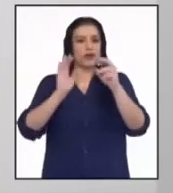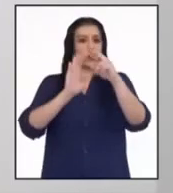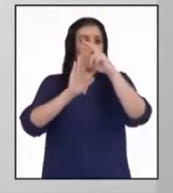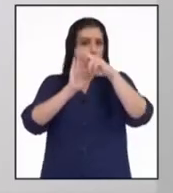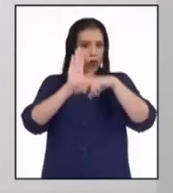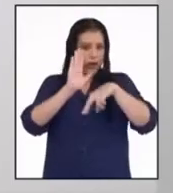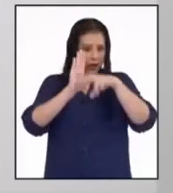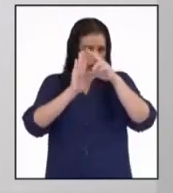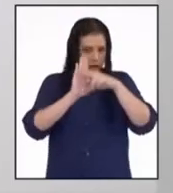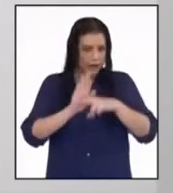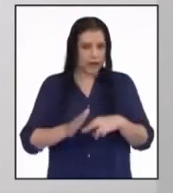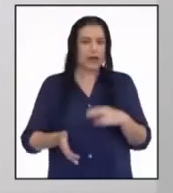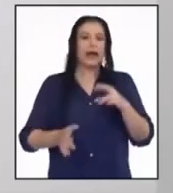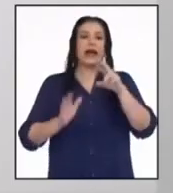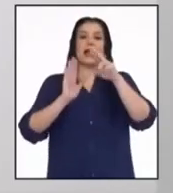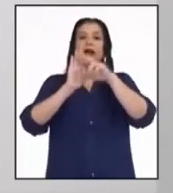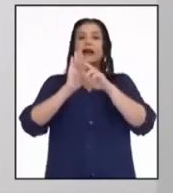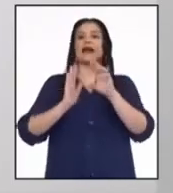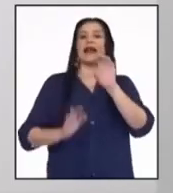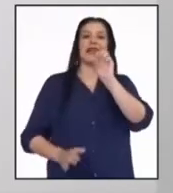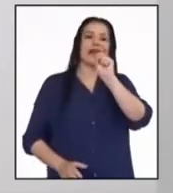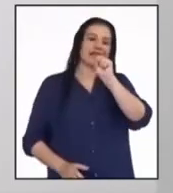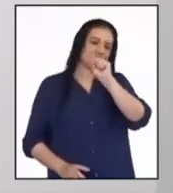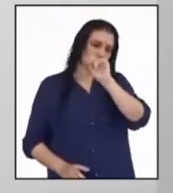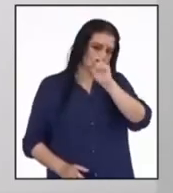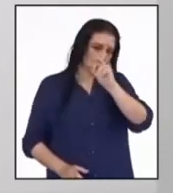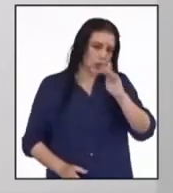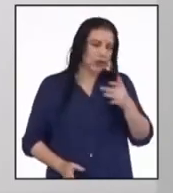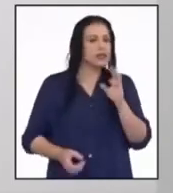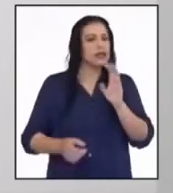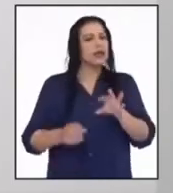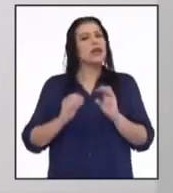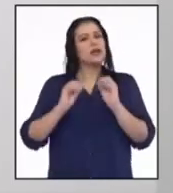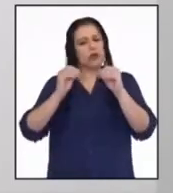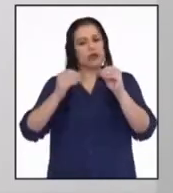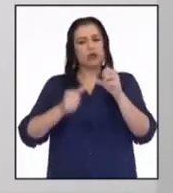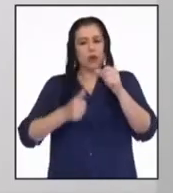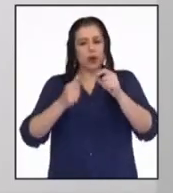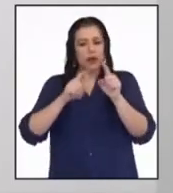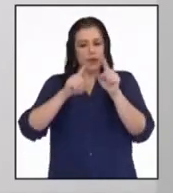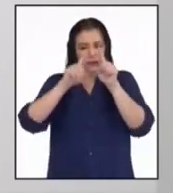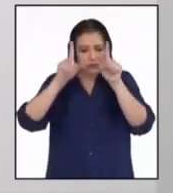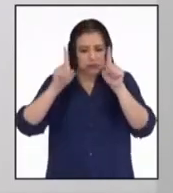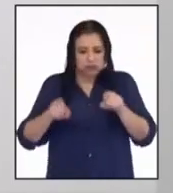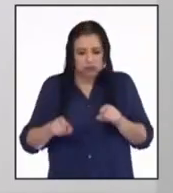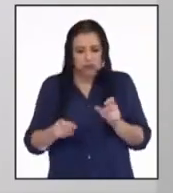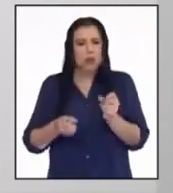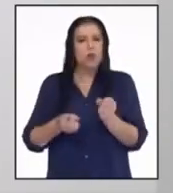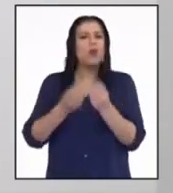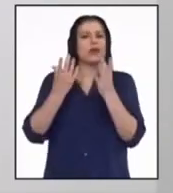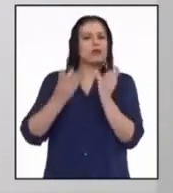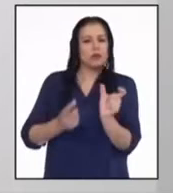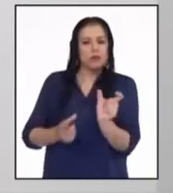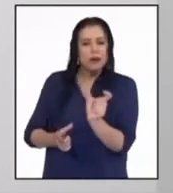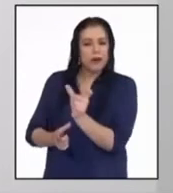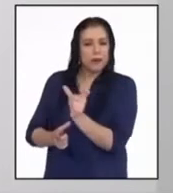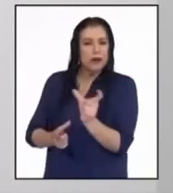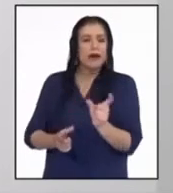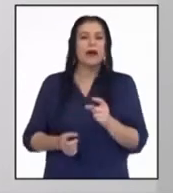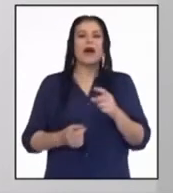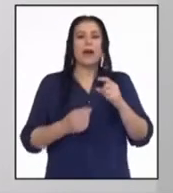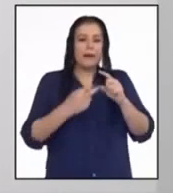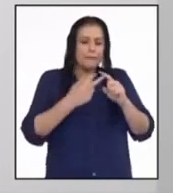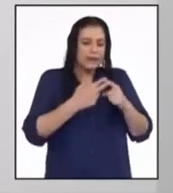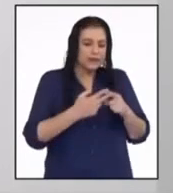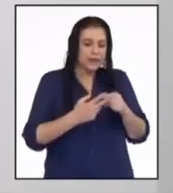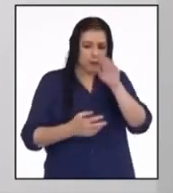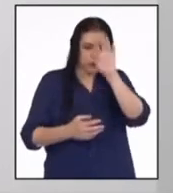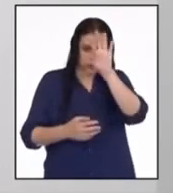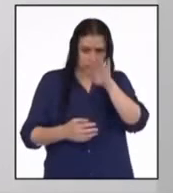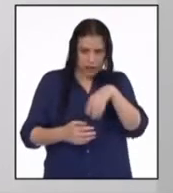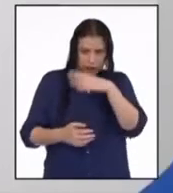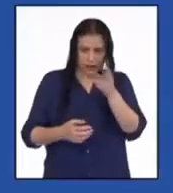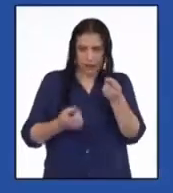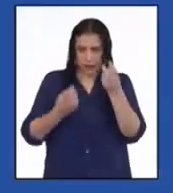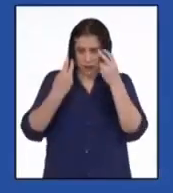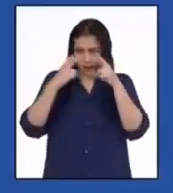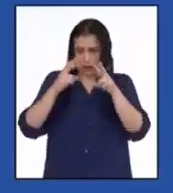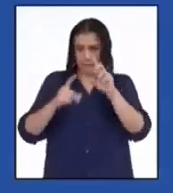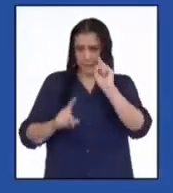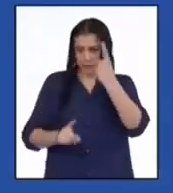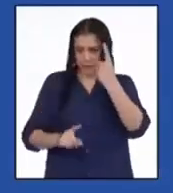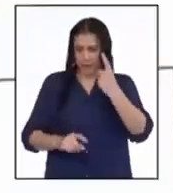regla, la regla de Sturges, y determinando la amplitud de cada intervalo. Inicialmente la tabla quedó